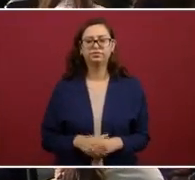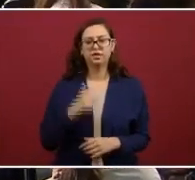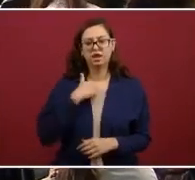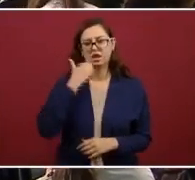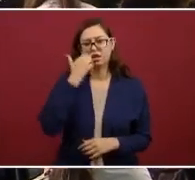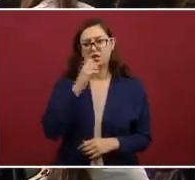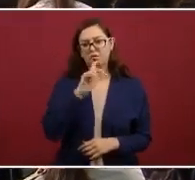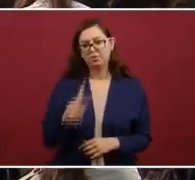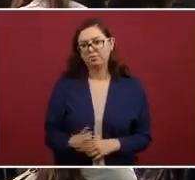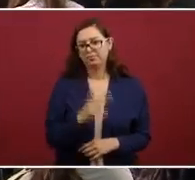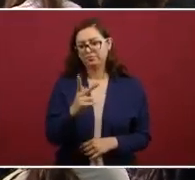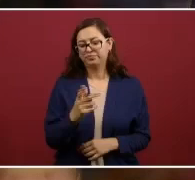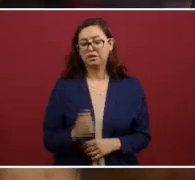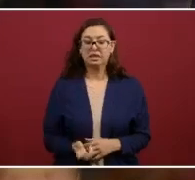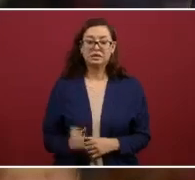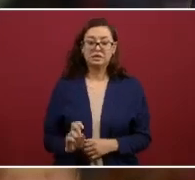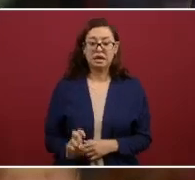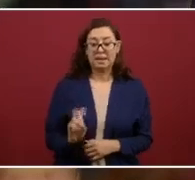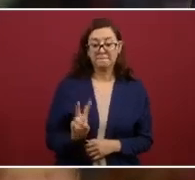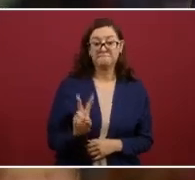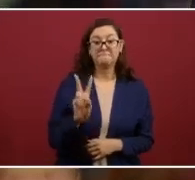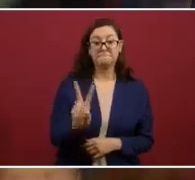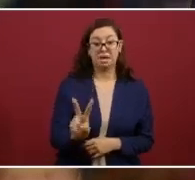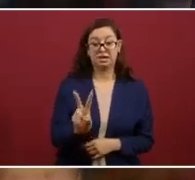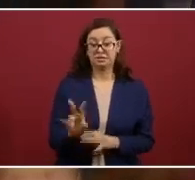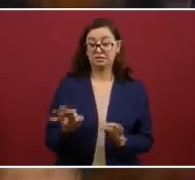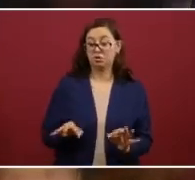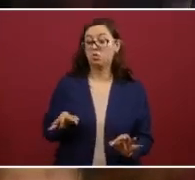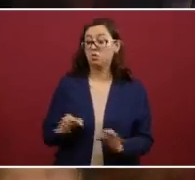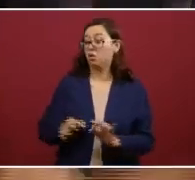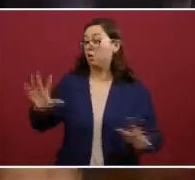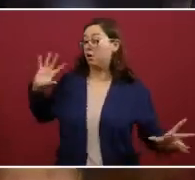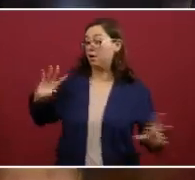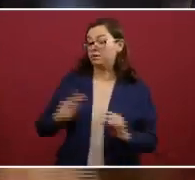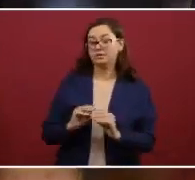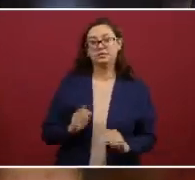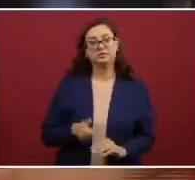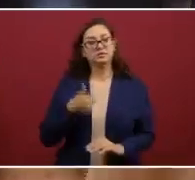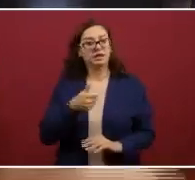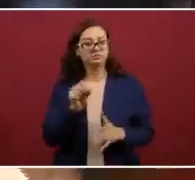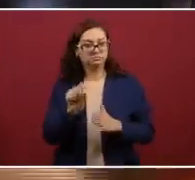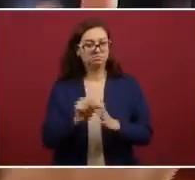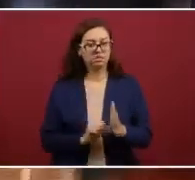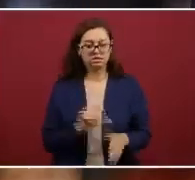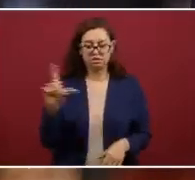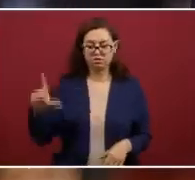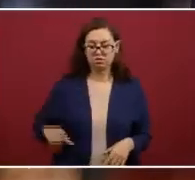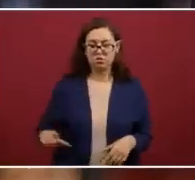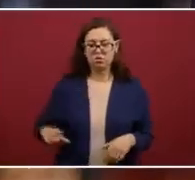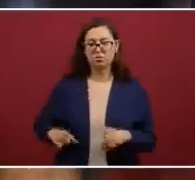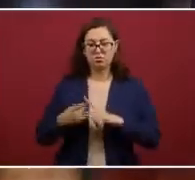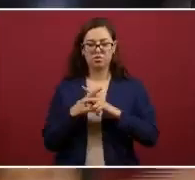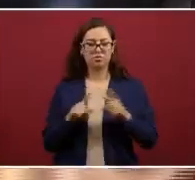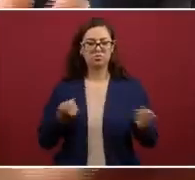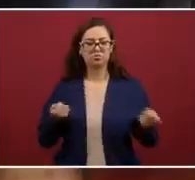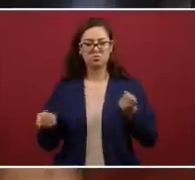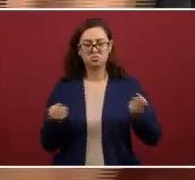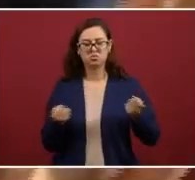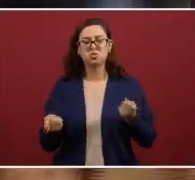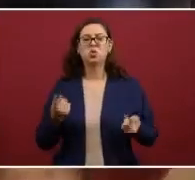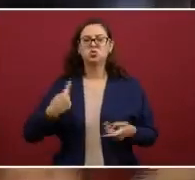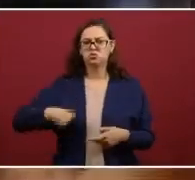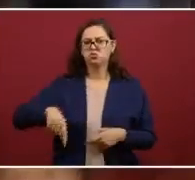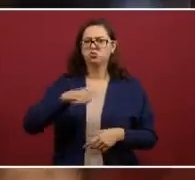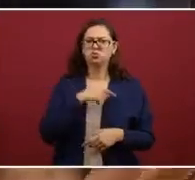el próximo viernes cumple ya 6 meses de gobierno. Sobre los avances, sobre los logros, hemos escuchado mucho, tan solo